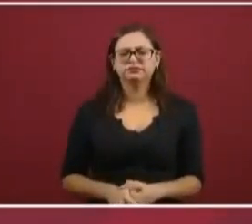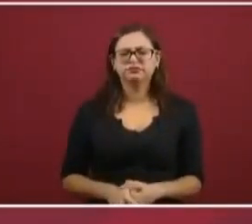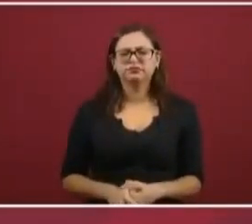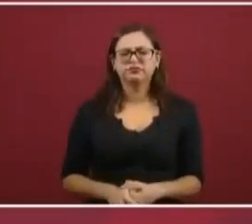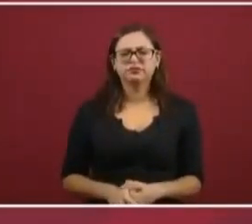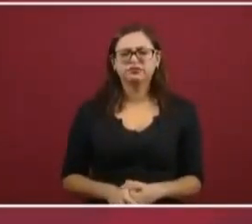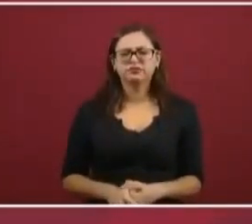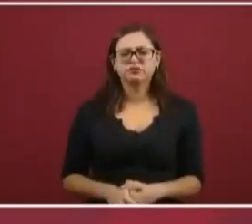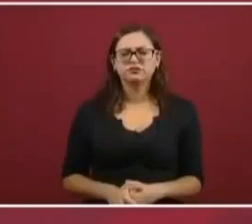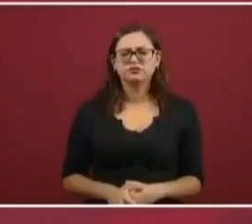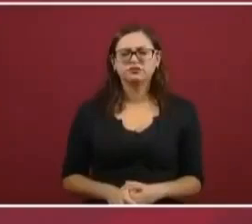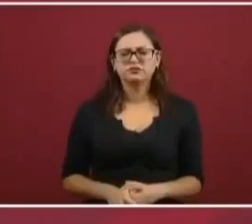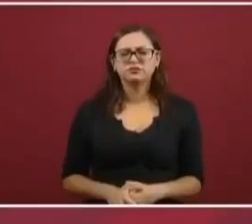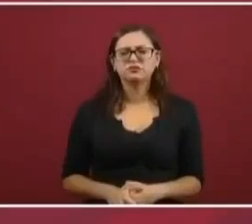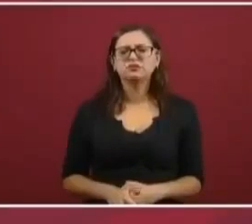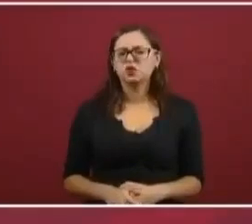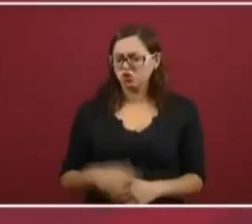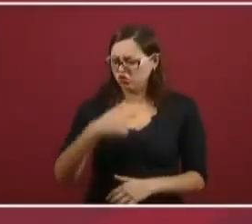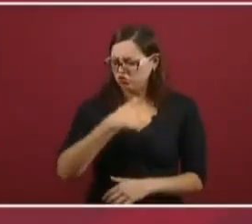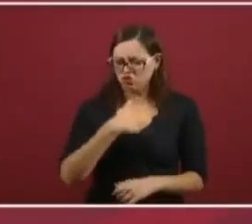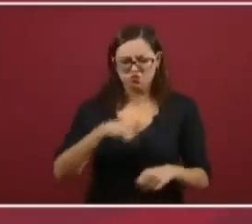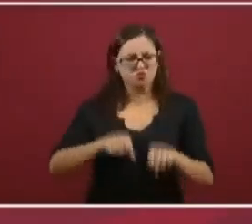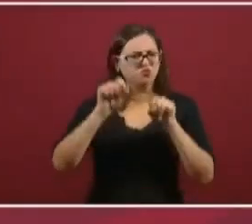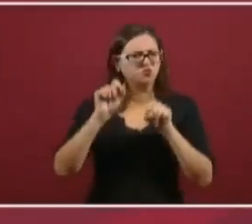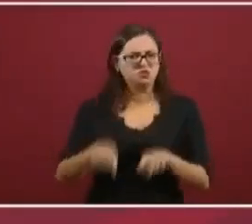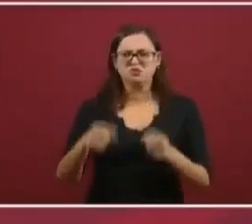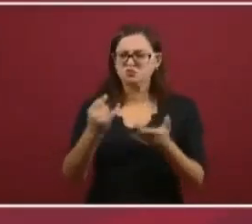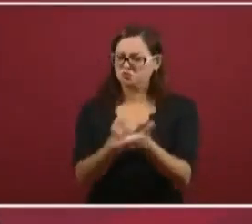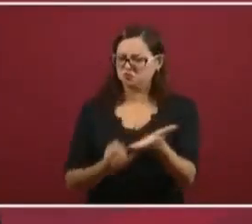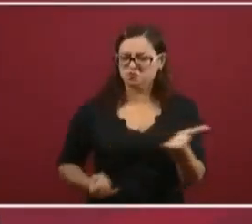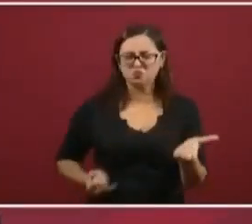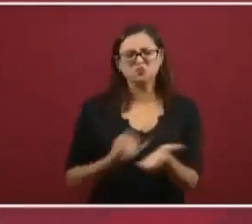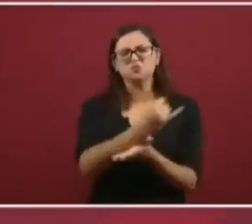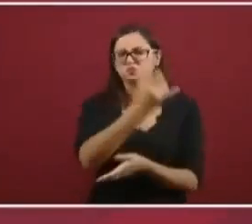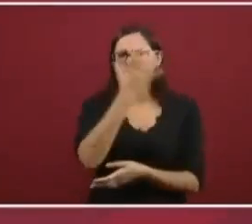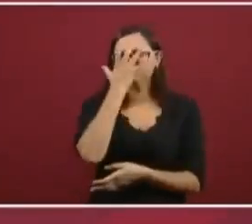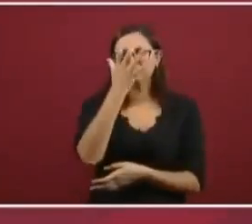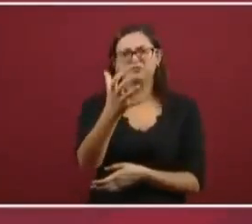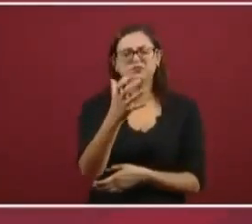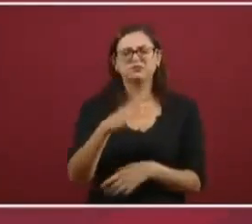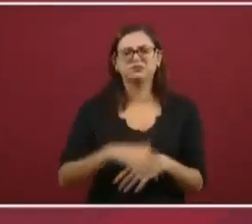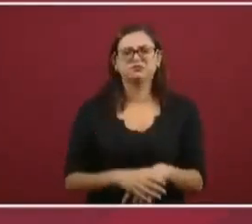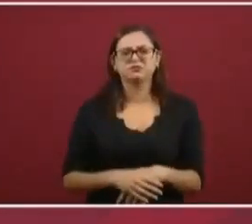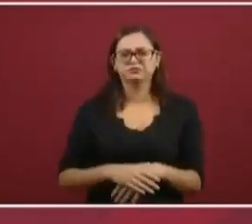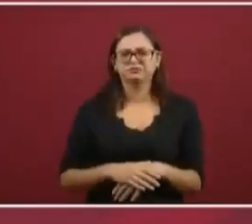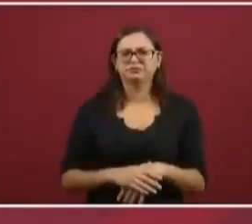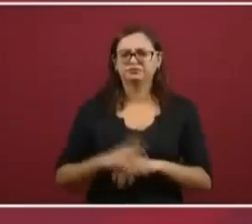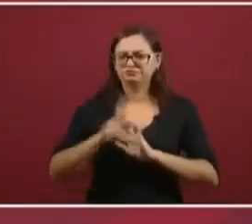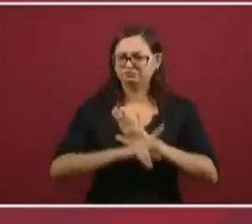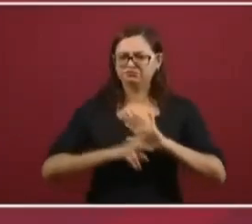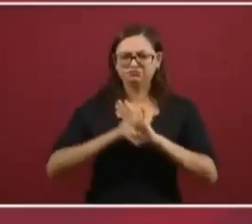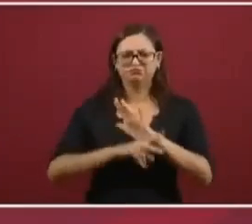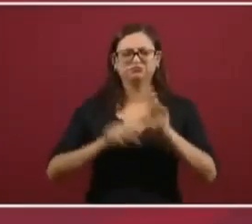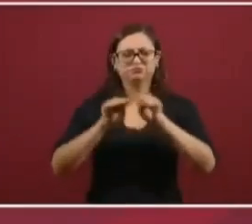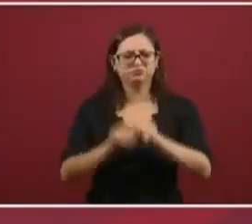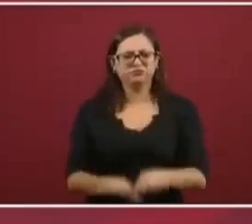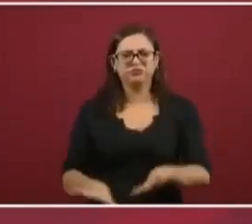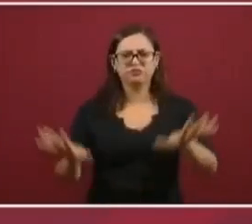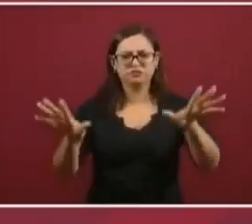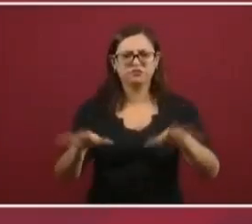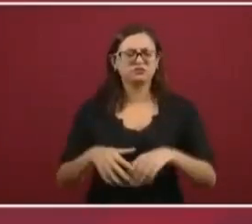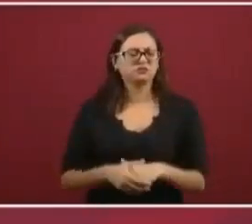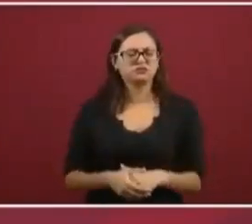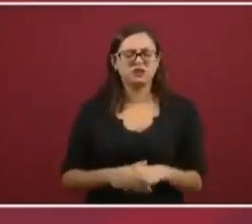este reafirmo mi postura de ayer creo que en el video está claro es un movimiento